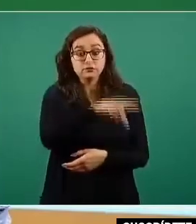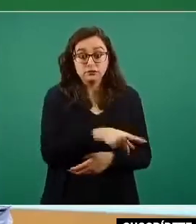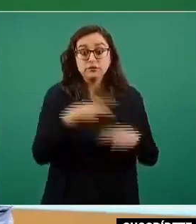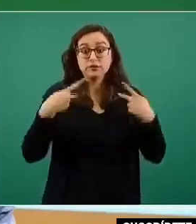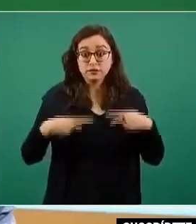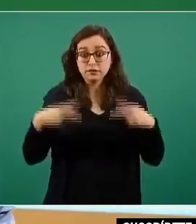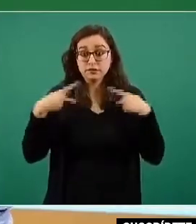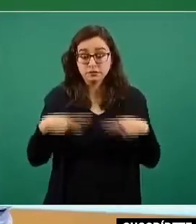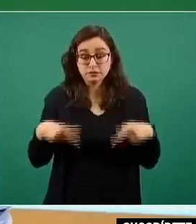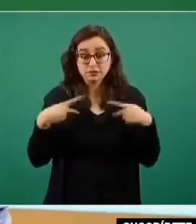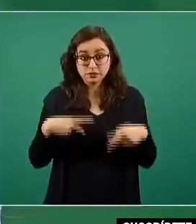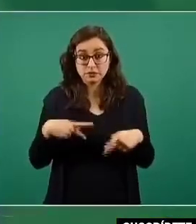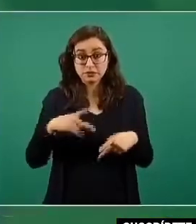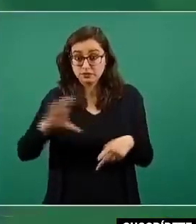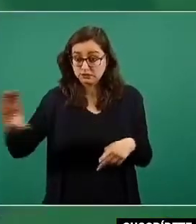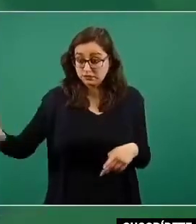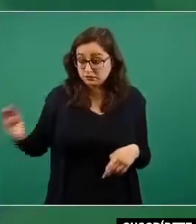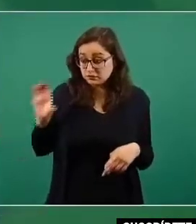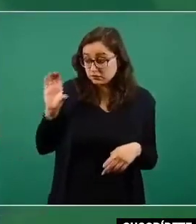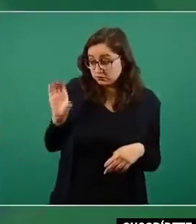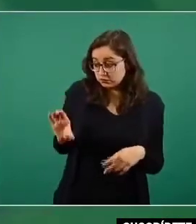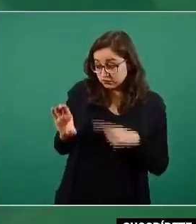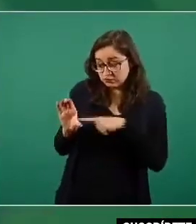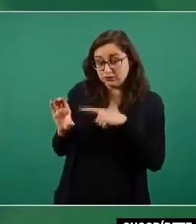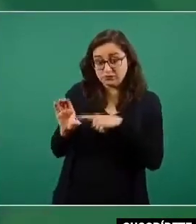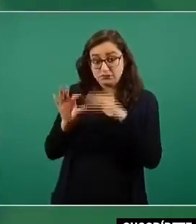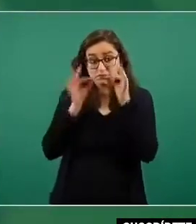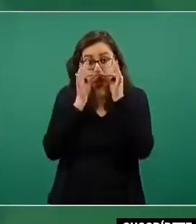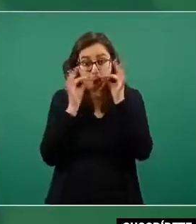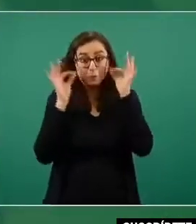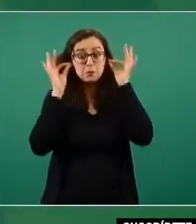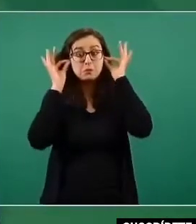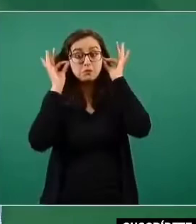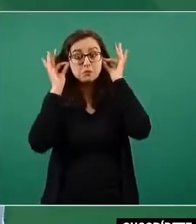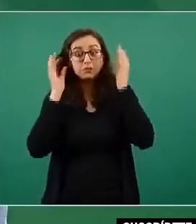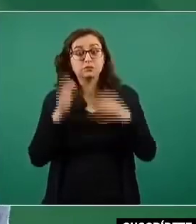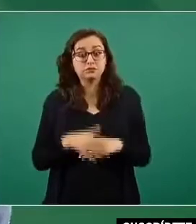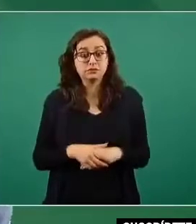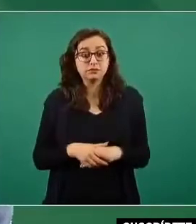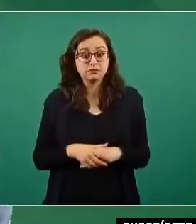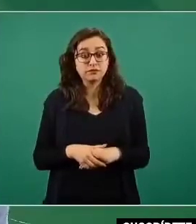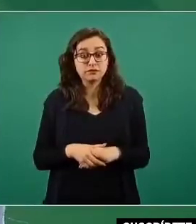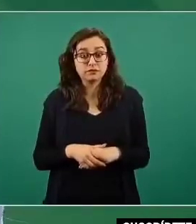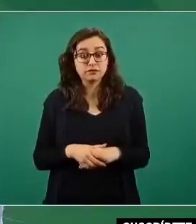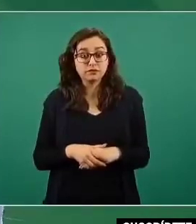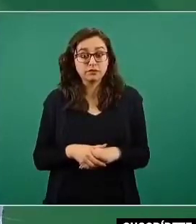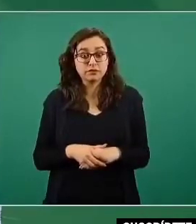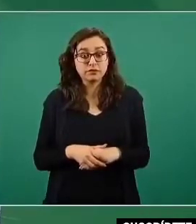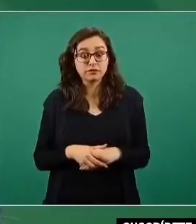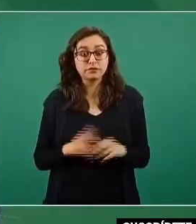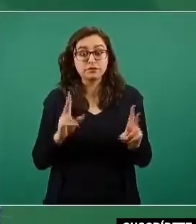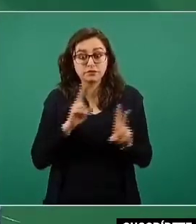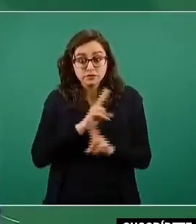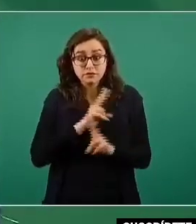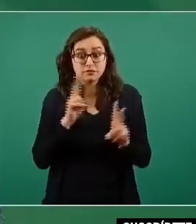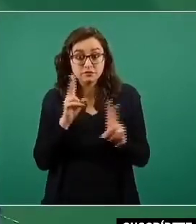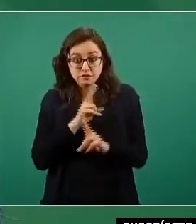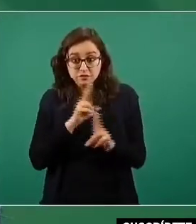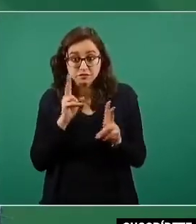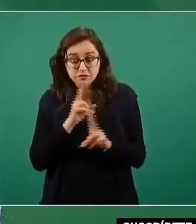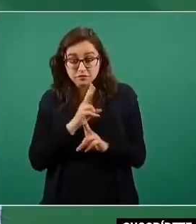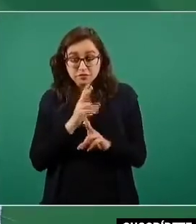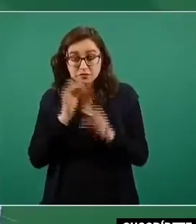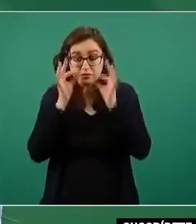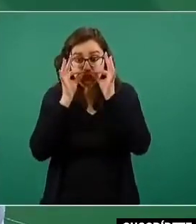que interpreta uno por el video, que está enferma de COVID, dice: sin la oxigenación del oxigenador de peceras tengo